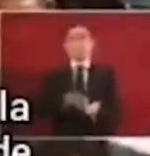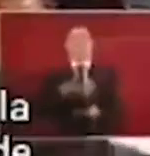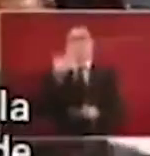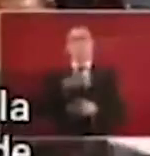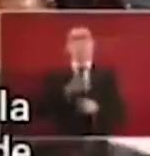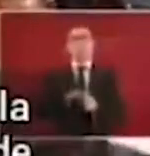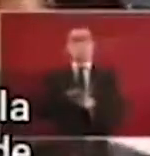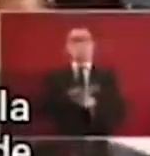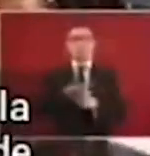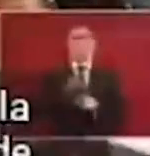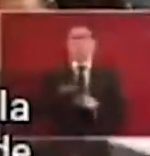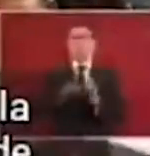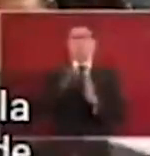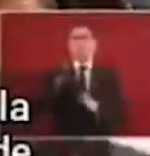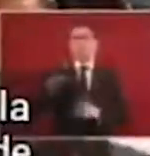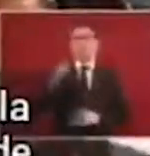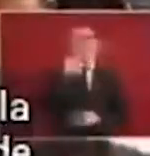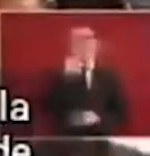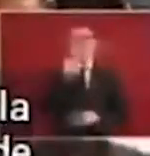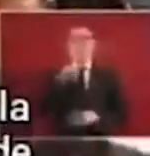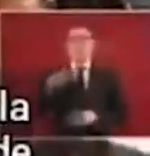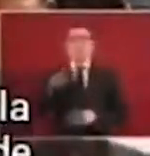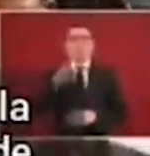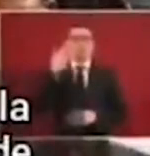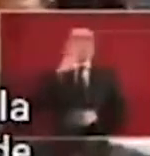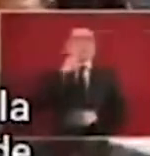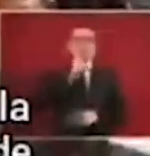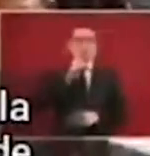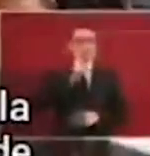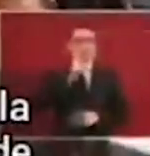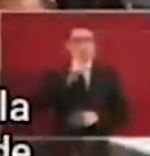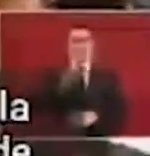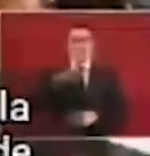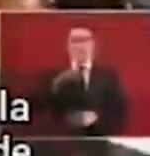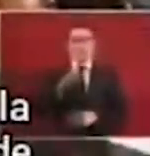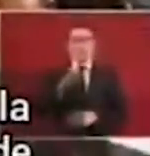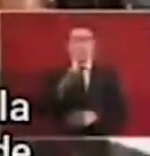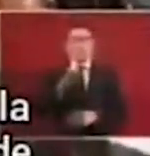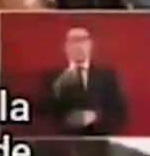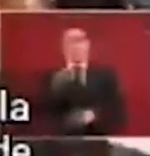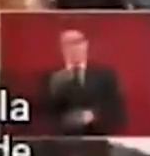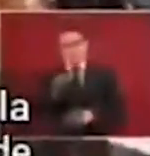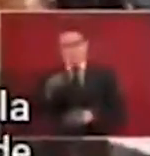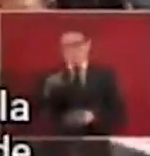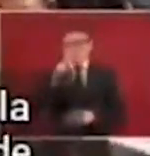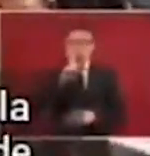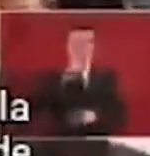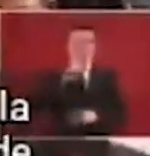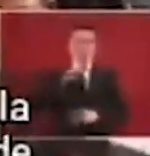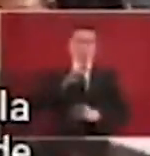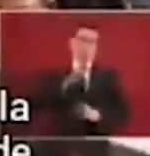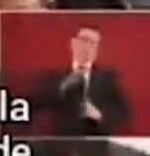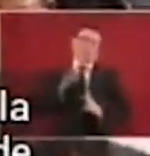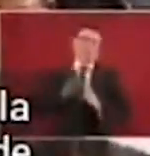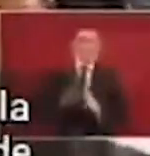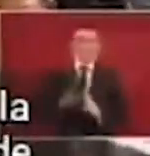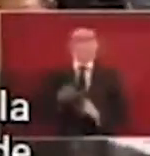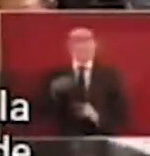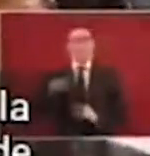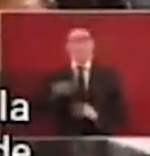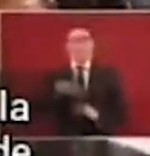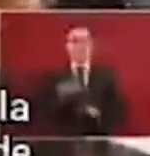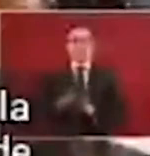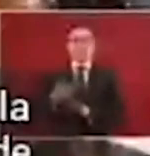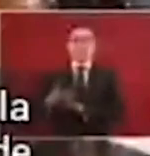bueno pues en sonora se da el caso de esta menor de edad ana paula que no nada más fue víctima de feminicidio sufrió también otras vejaciones